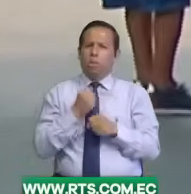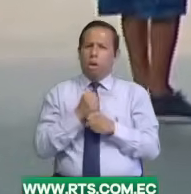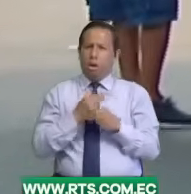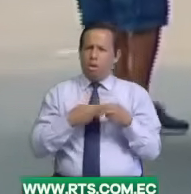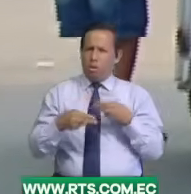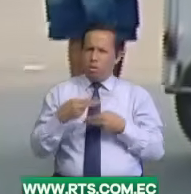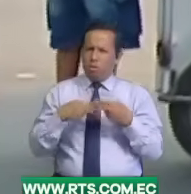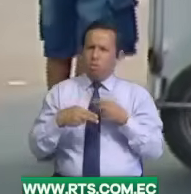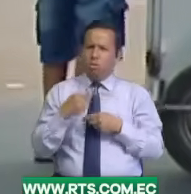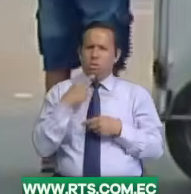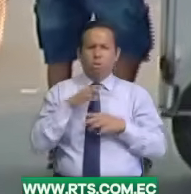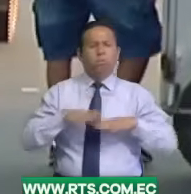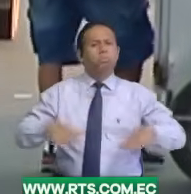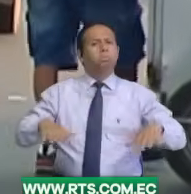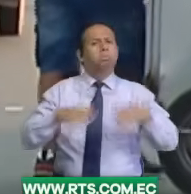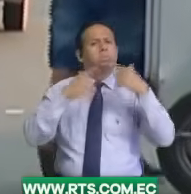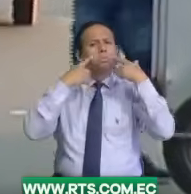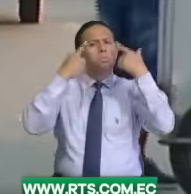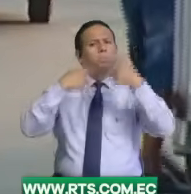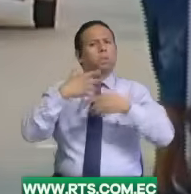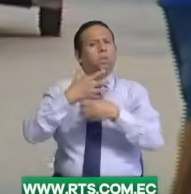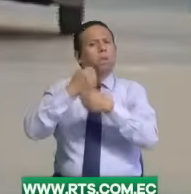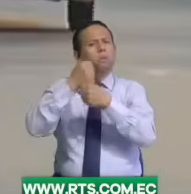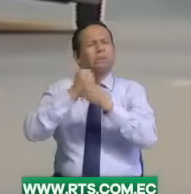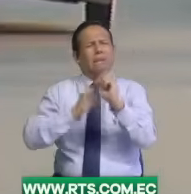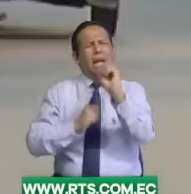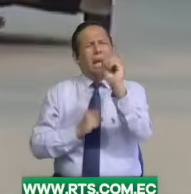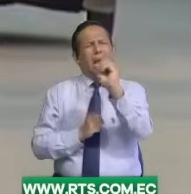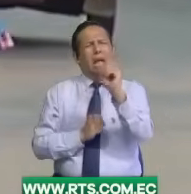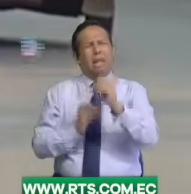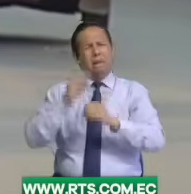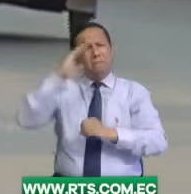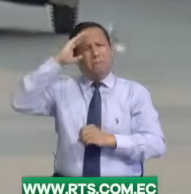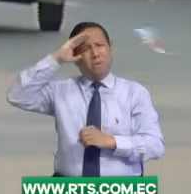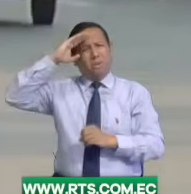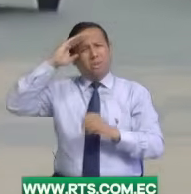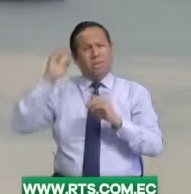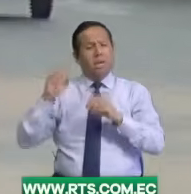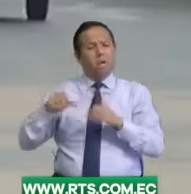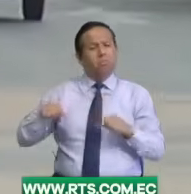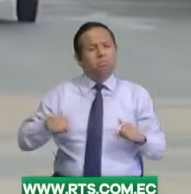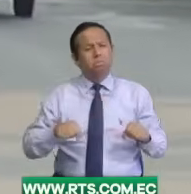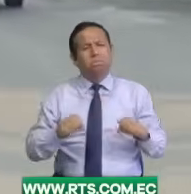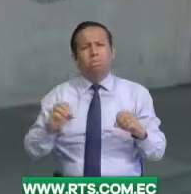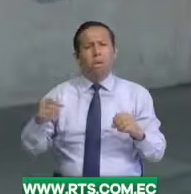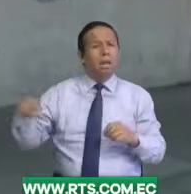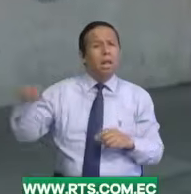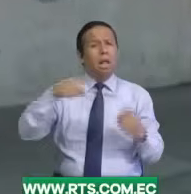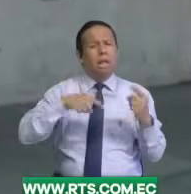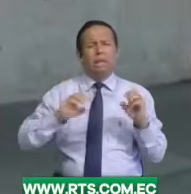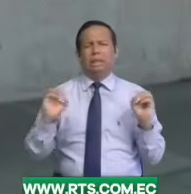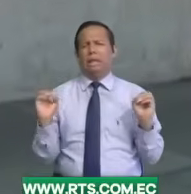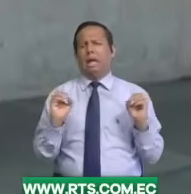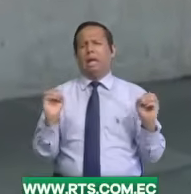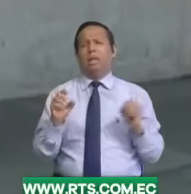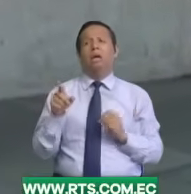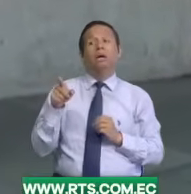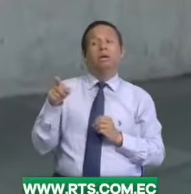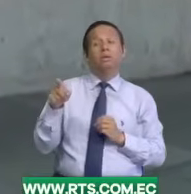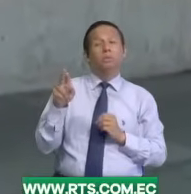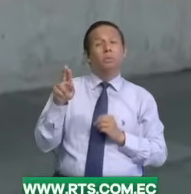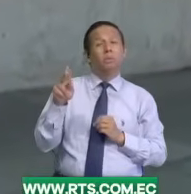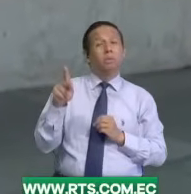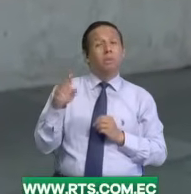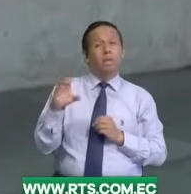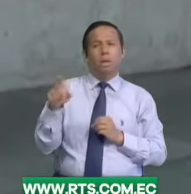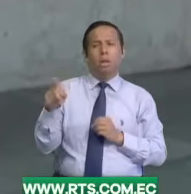hay seguridad. No desamparado porque aquí usted no ve un policía, ni más que sea en moto, ni rondeando. Pues ese UPC lleva botado